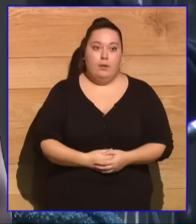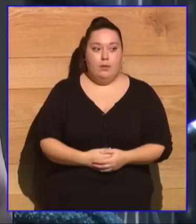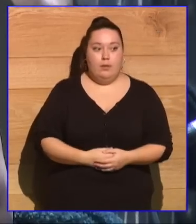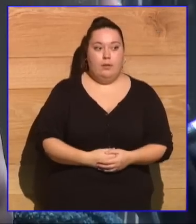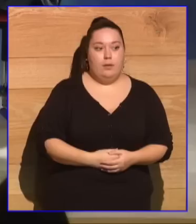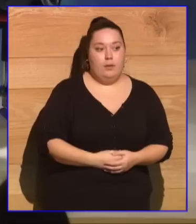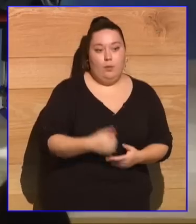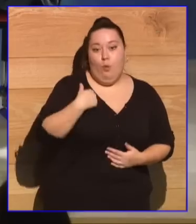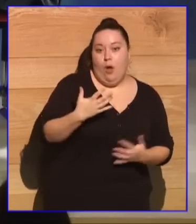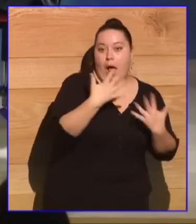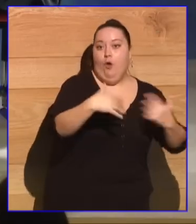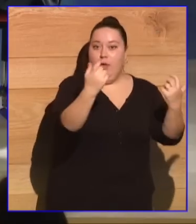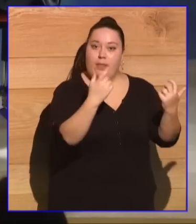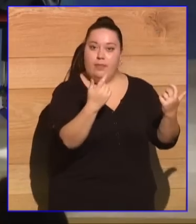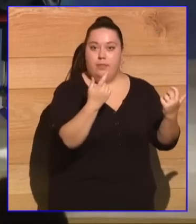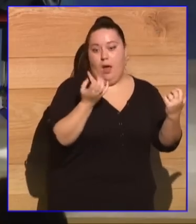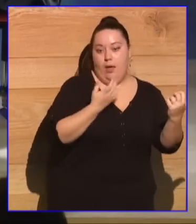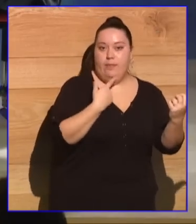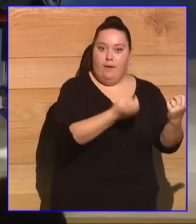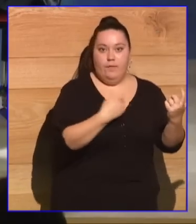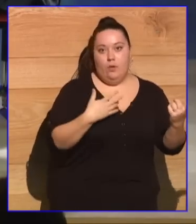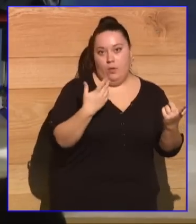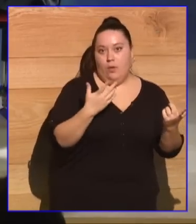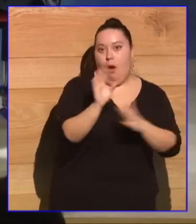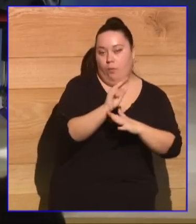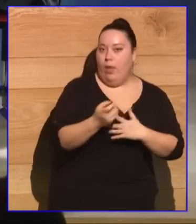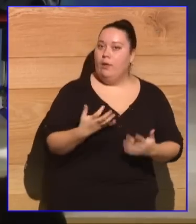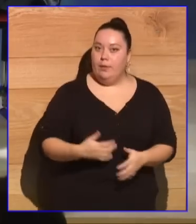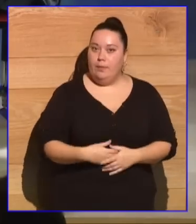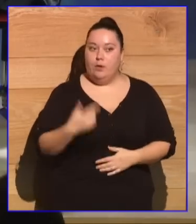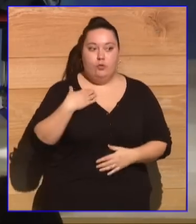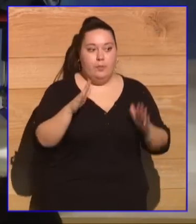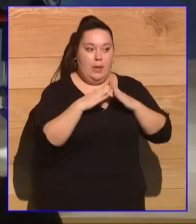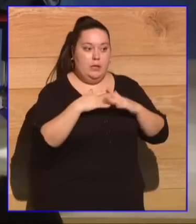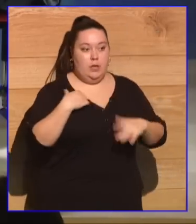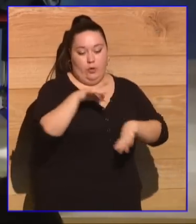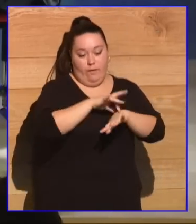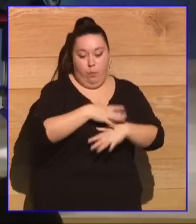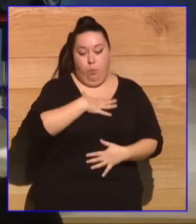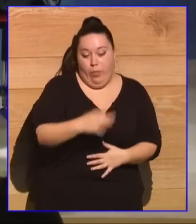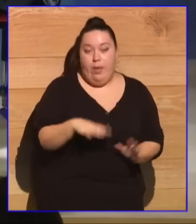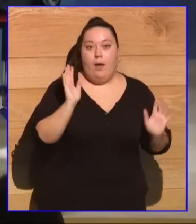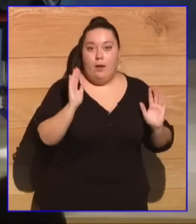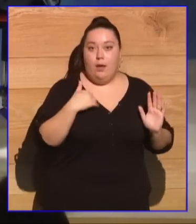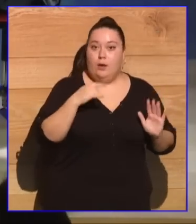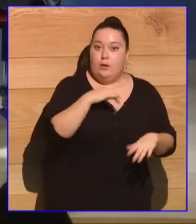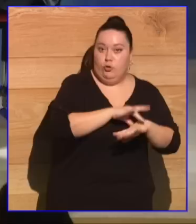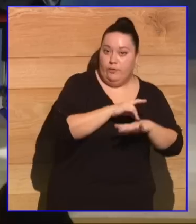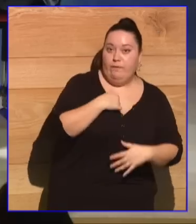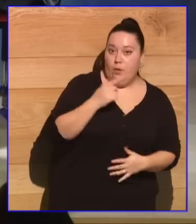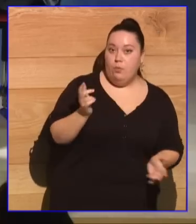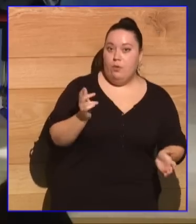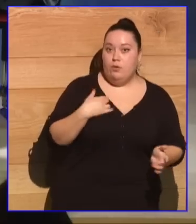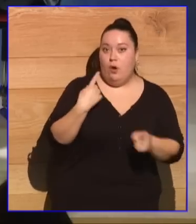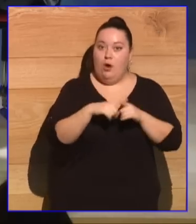merece esta audiencia, Y como tú eres, como Juan. merecemos nosotros, que yo podía Y estar en como mi tú casa, eres. podía estar en mi casa, porque estoy malo, podía estar en mi casa y estoy aquí y no tengo que